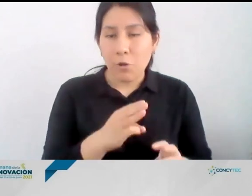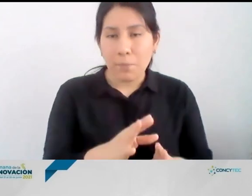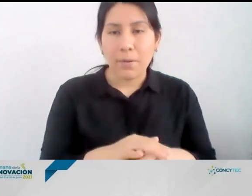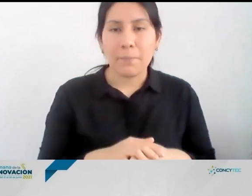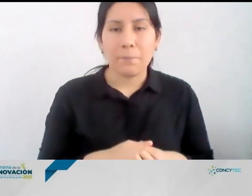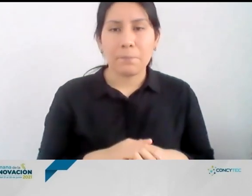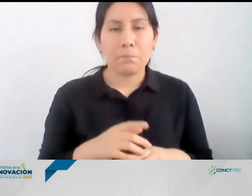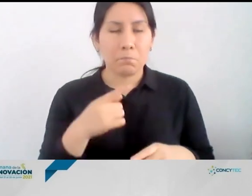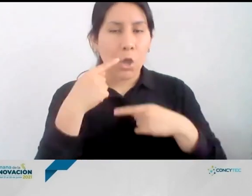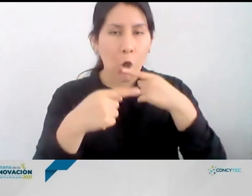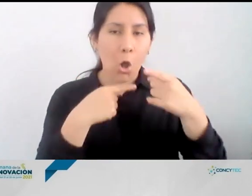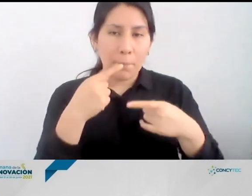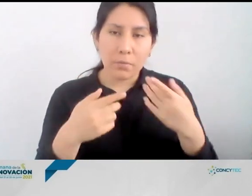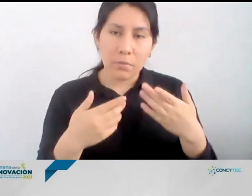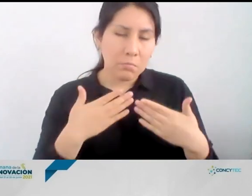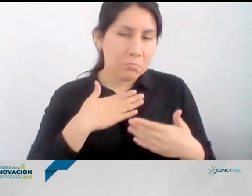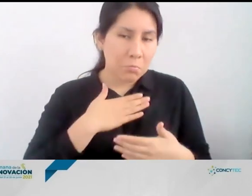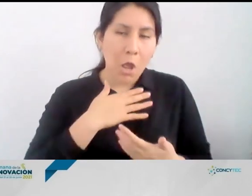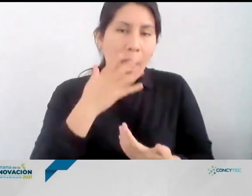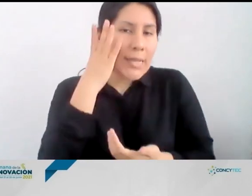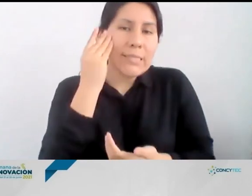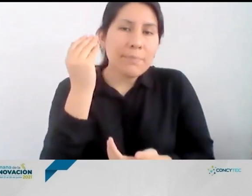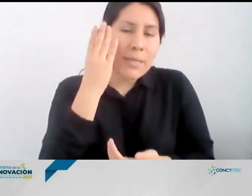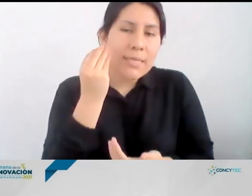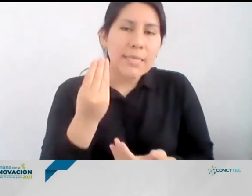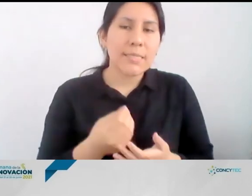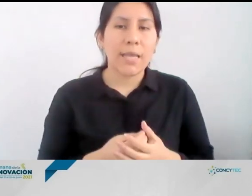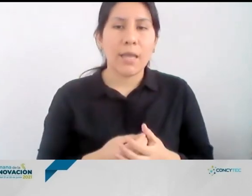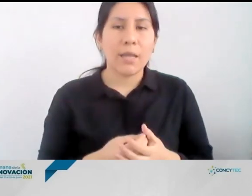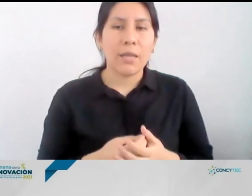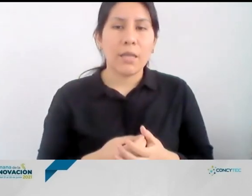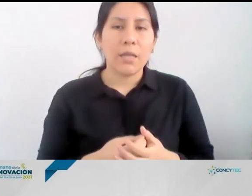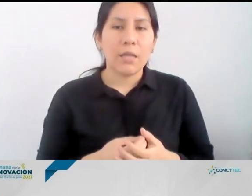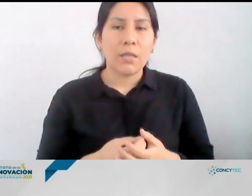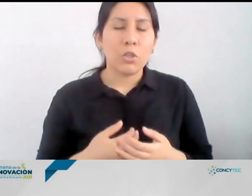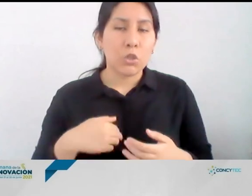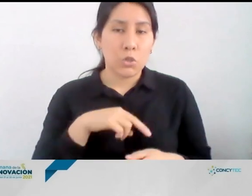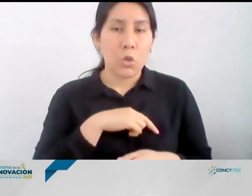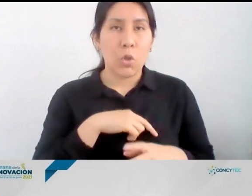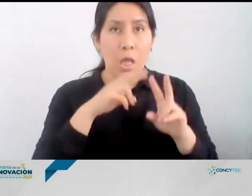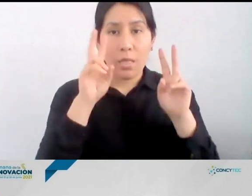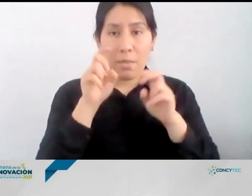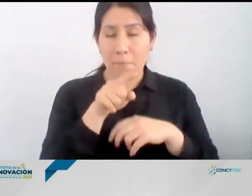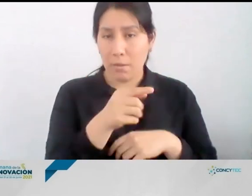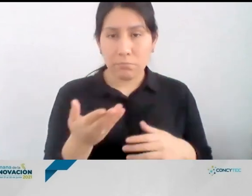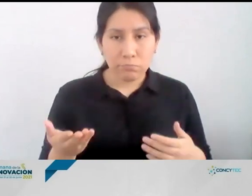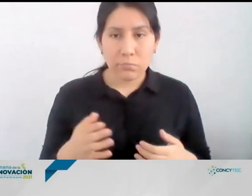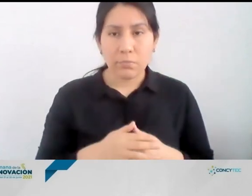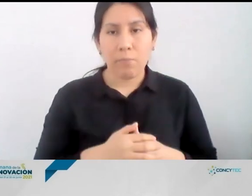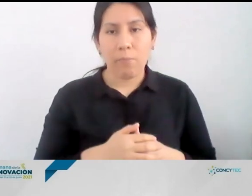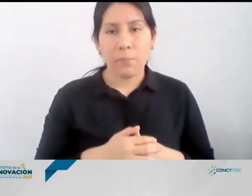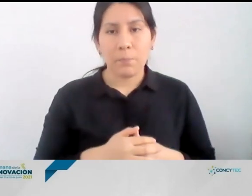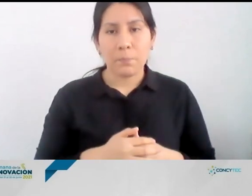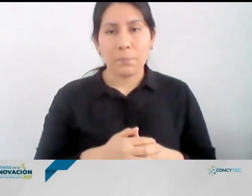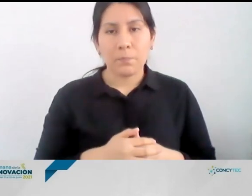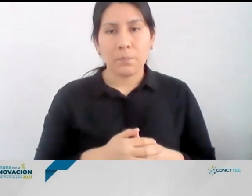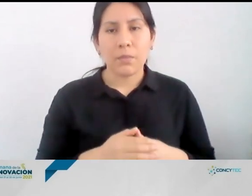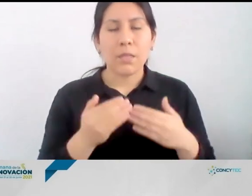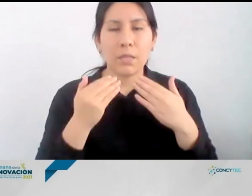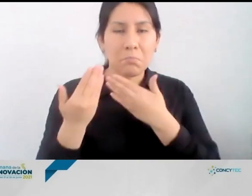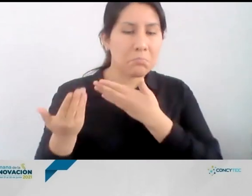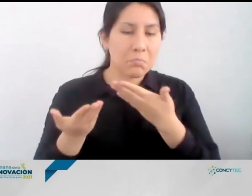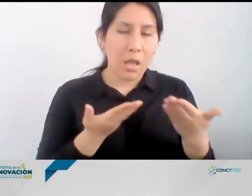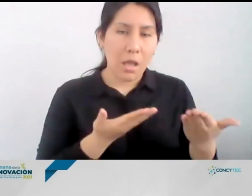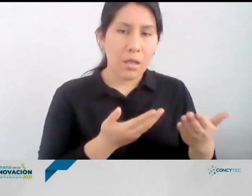que tenía que comentarles, digamos, un poco de la experiencia que hemos tenido desde el sector público promoviendo estos temas. Y, nada, Alfonso, te doy el pase para seguir